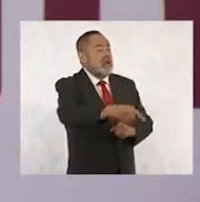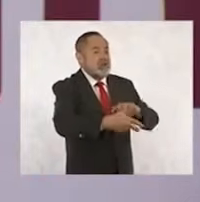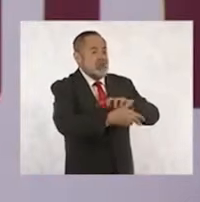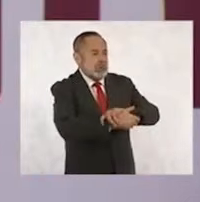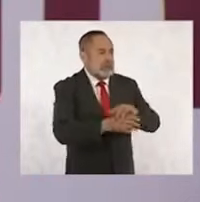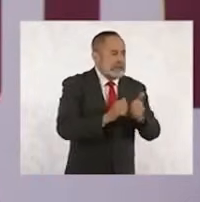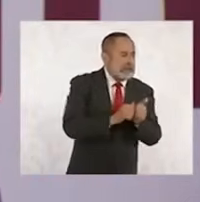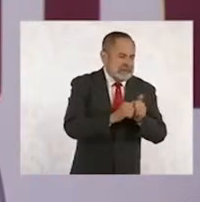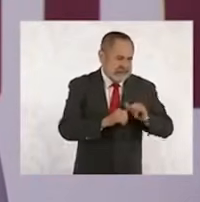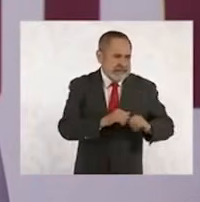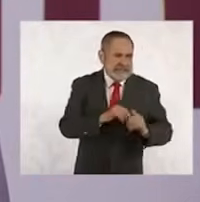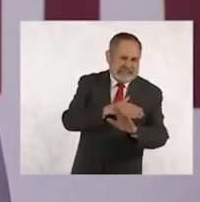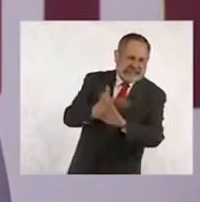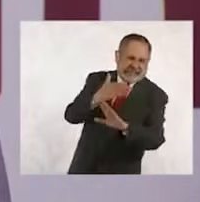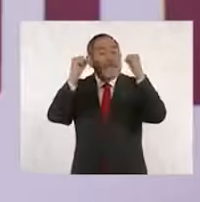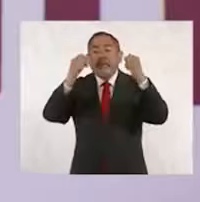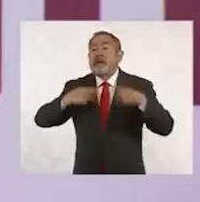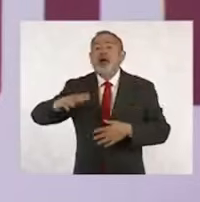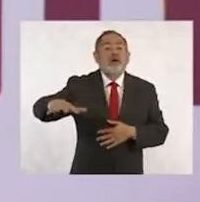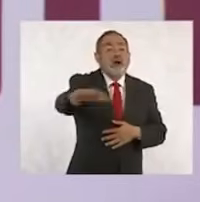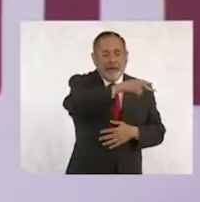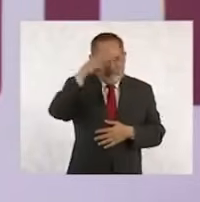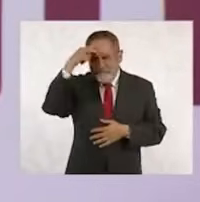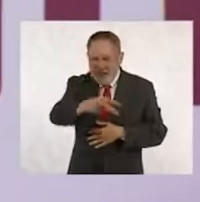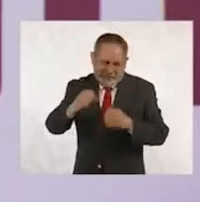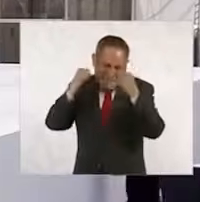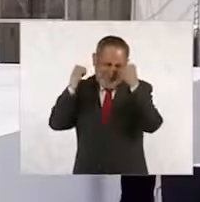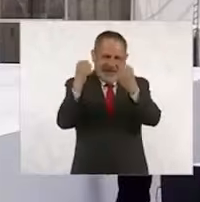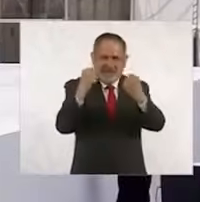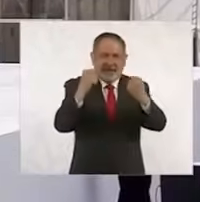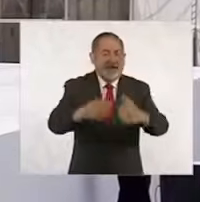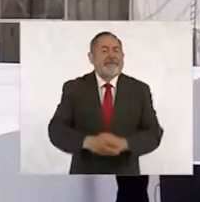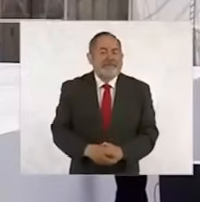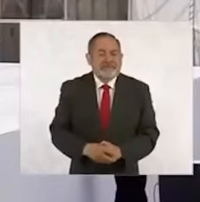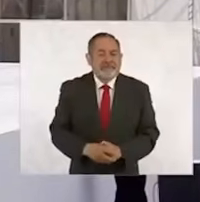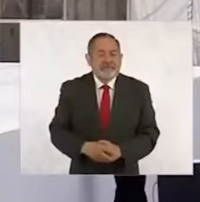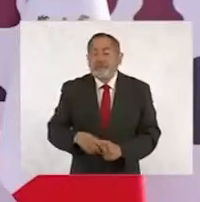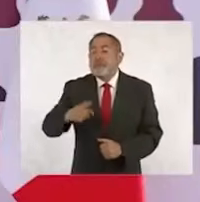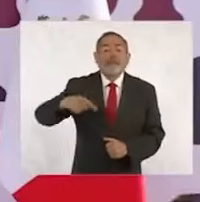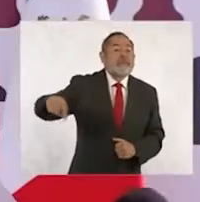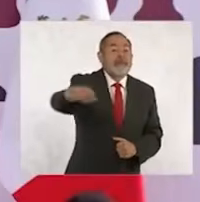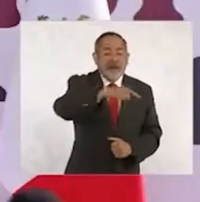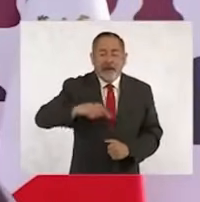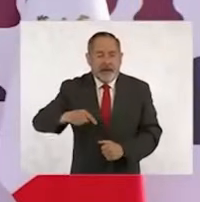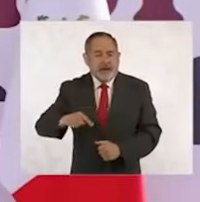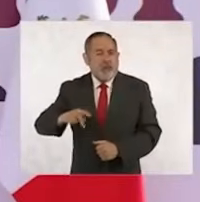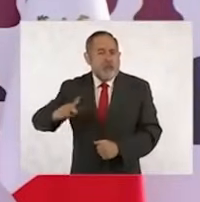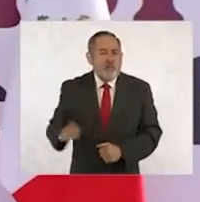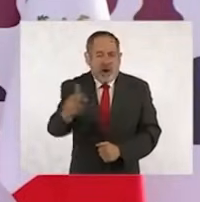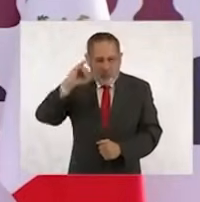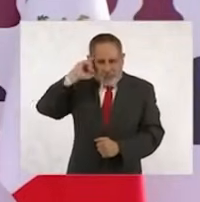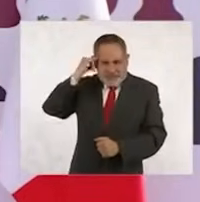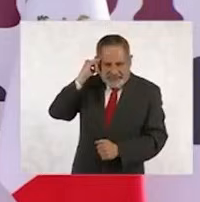enfrentar las siguientes batallas. Ahora, lo que vimos con esta disputa de fuerzas, el otro día estaba escuchando